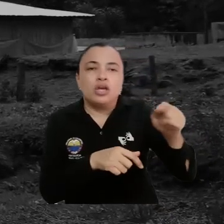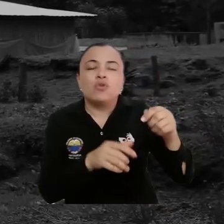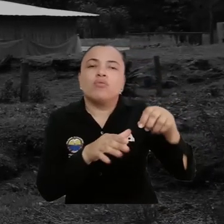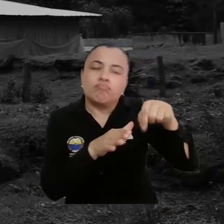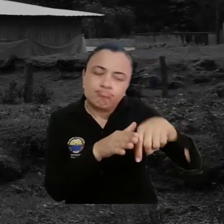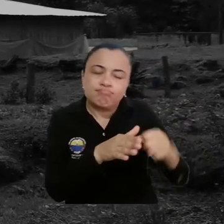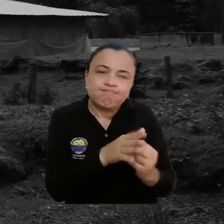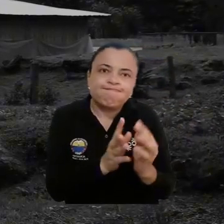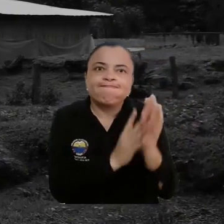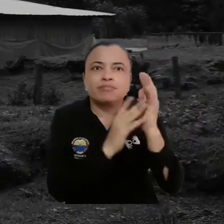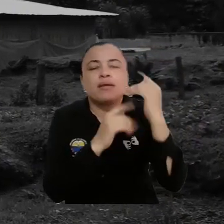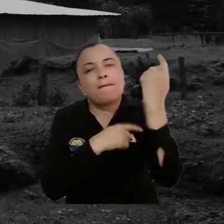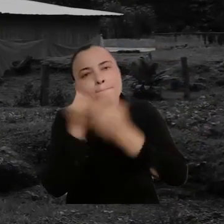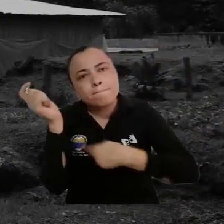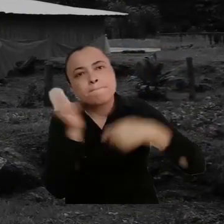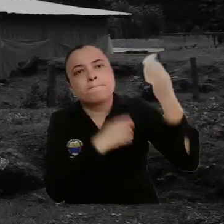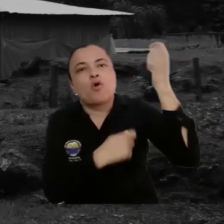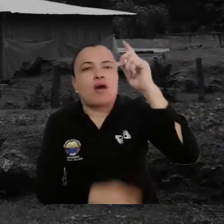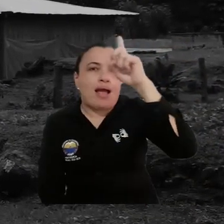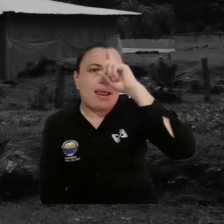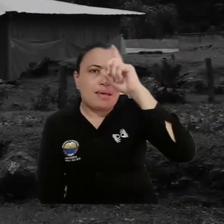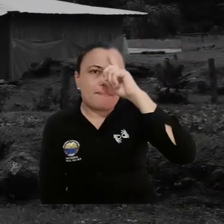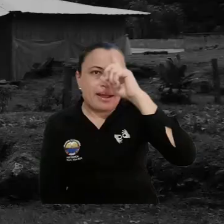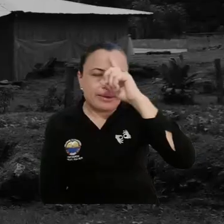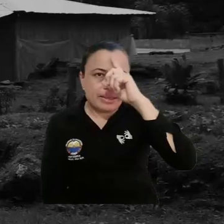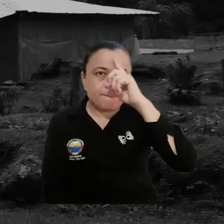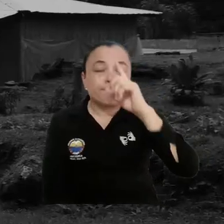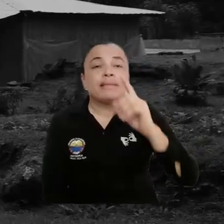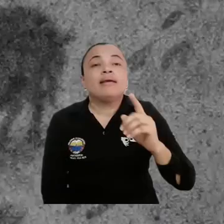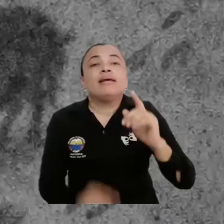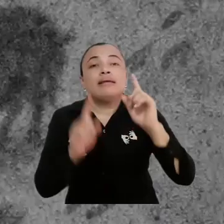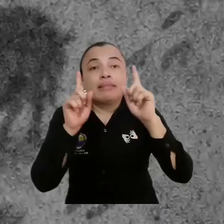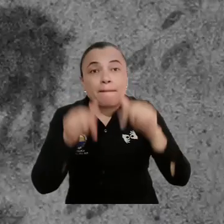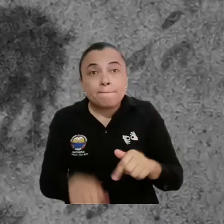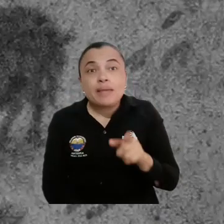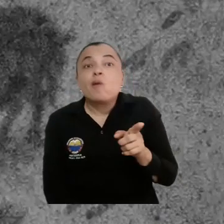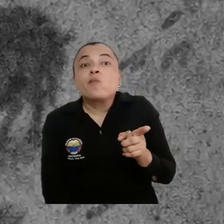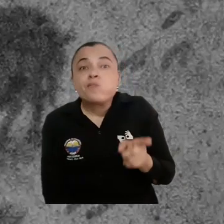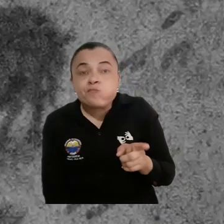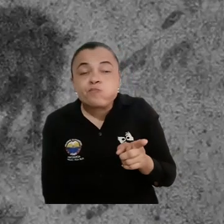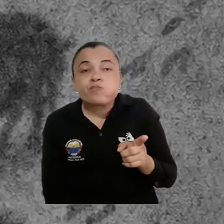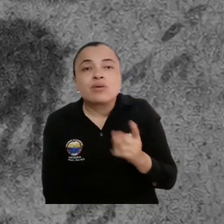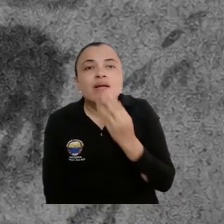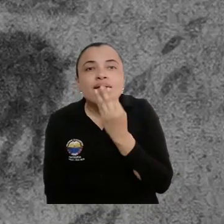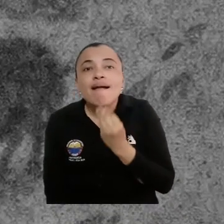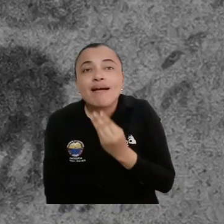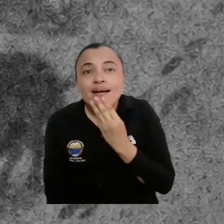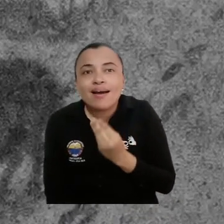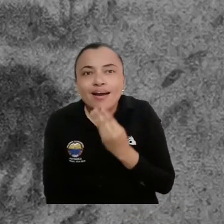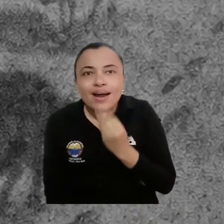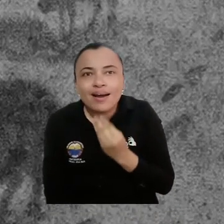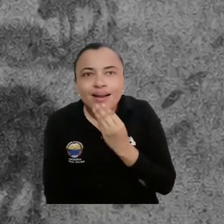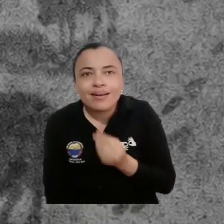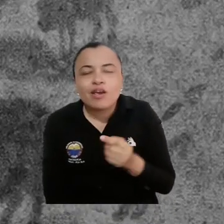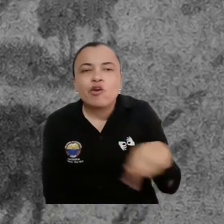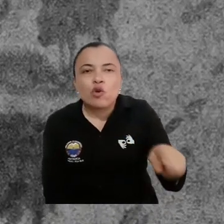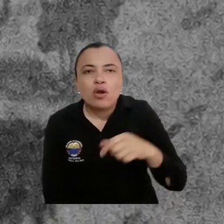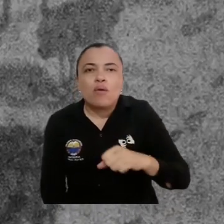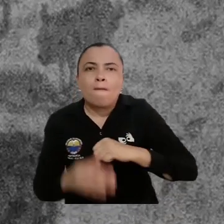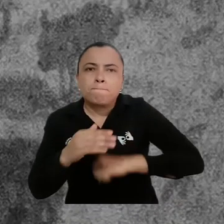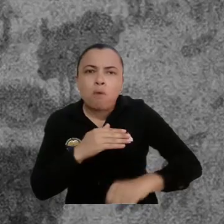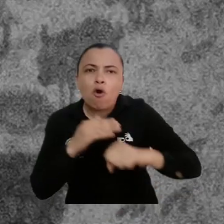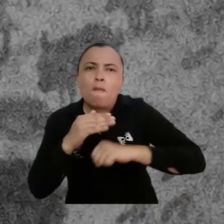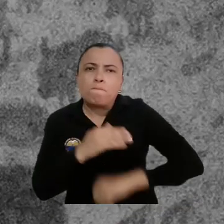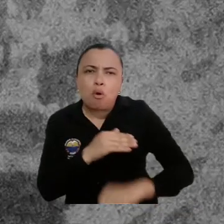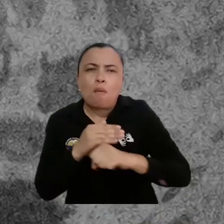Lo mismo que se les dio ahí tenían una cría de carneros. Las ovejas esas las hacían parir